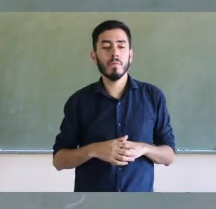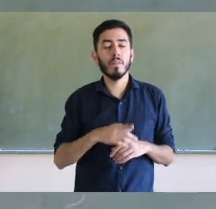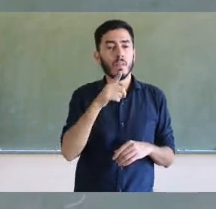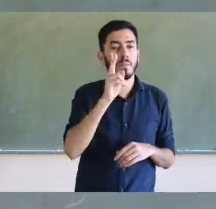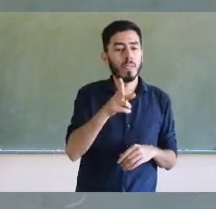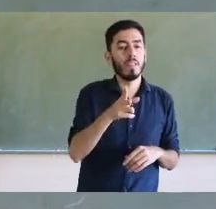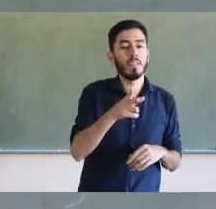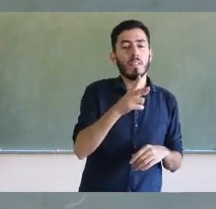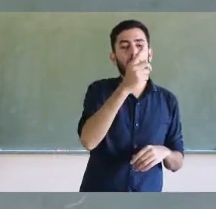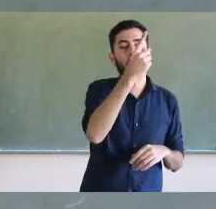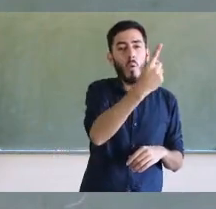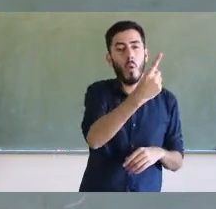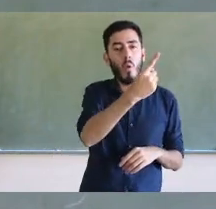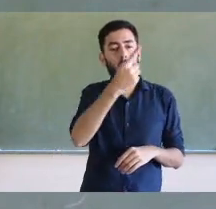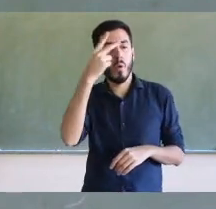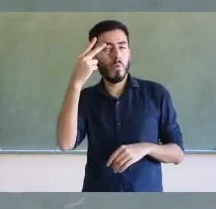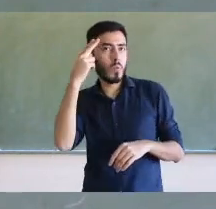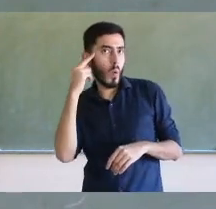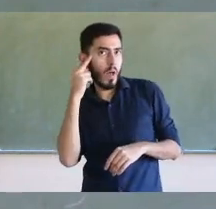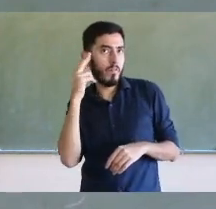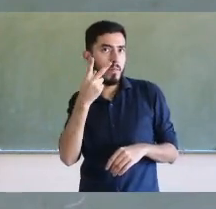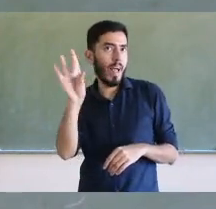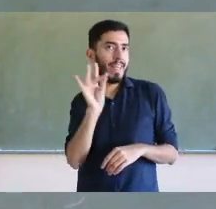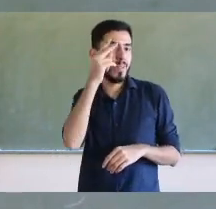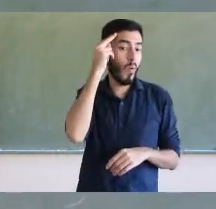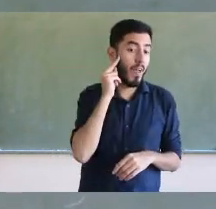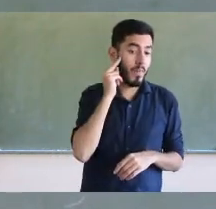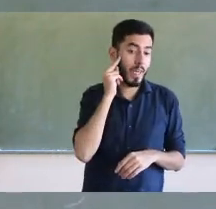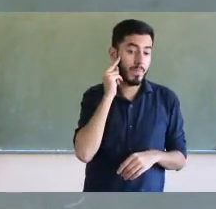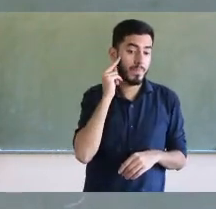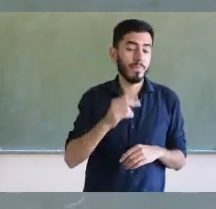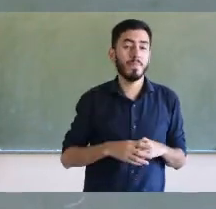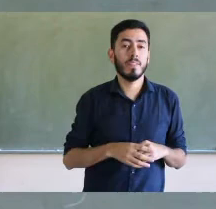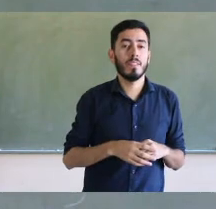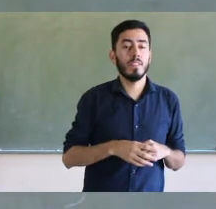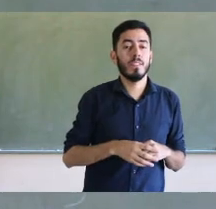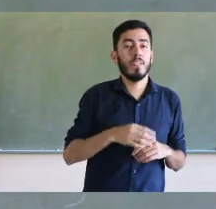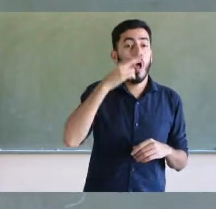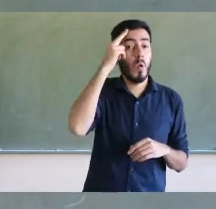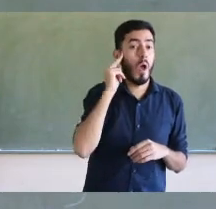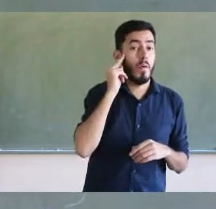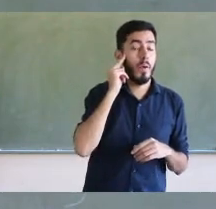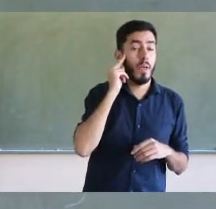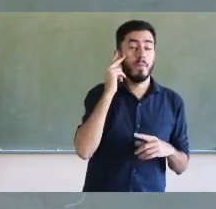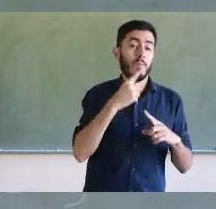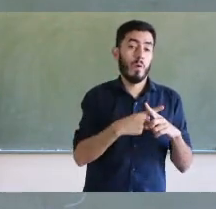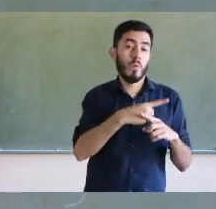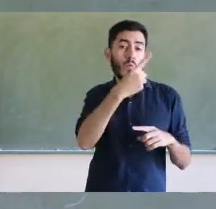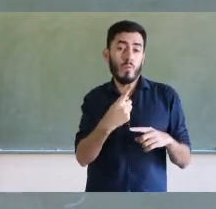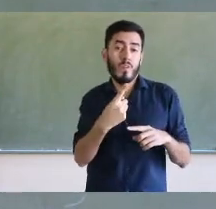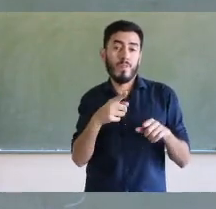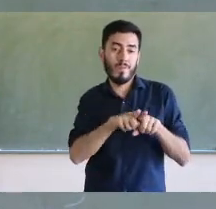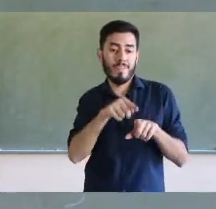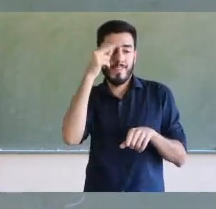bien, entre 9 y 1, elegimos el 9, ¿sí? Al 1 lo multipliqué por 9 para llegar a 9, por lo